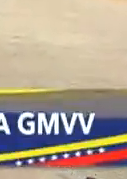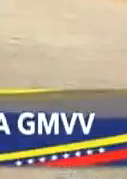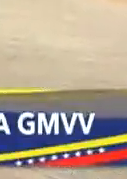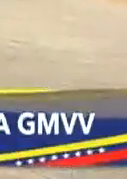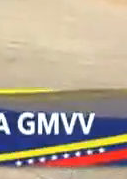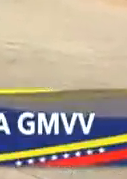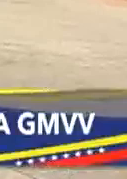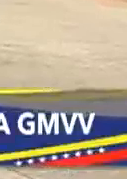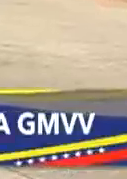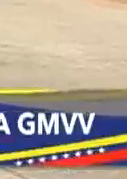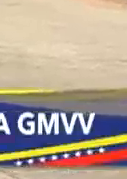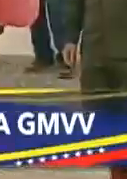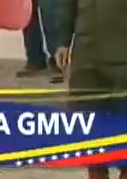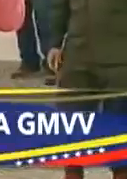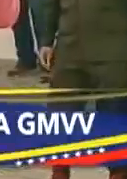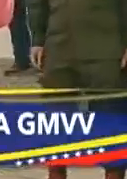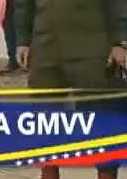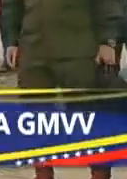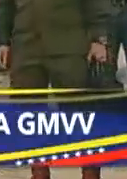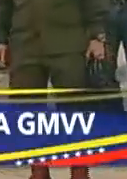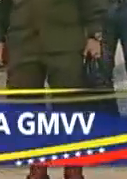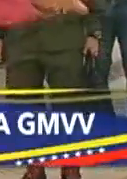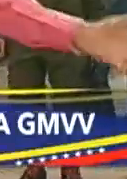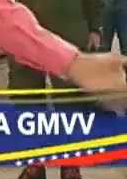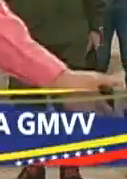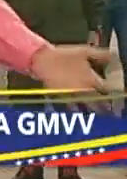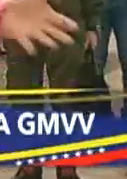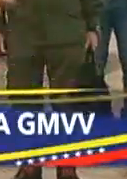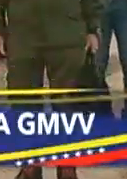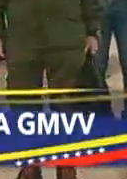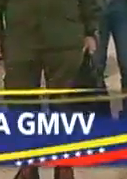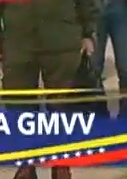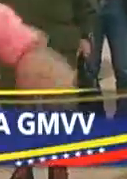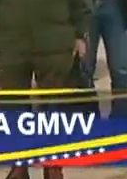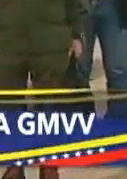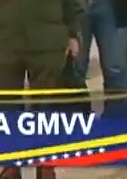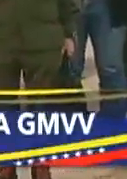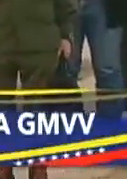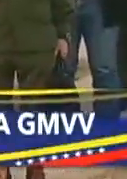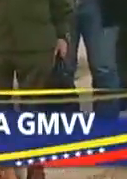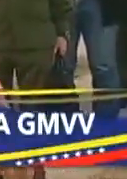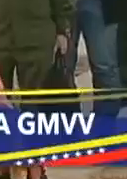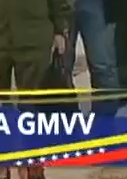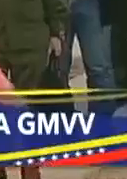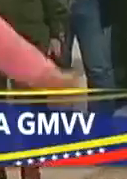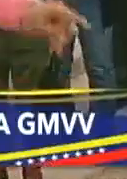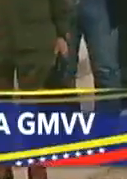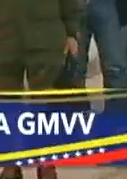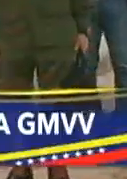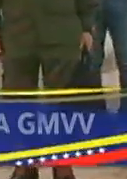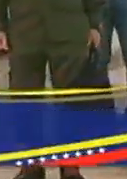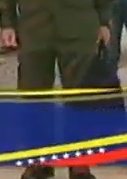hogares para el pueblo del estado. Para estas muchachas y estos muchachos.